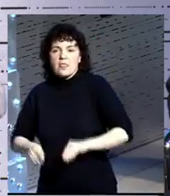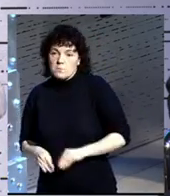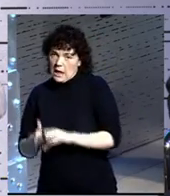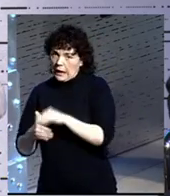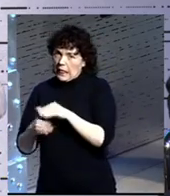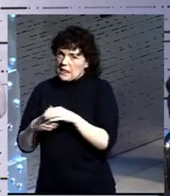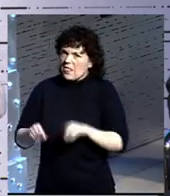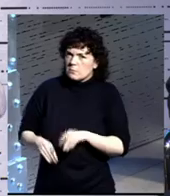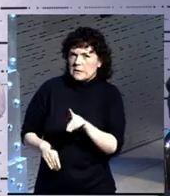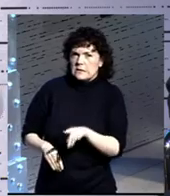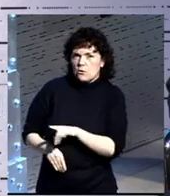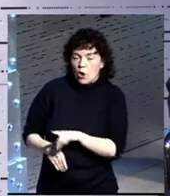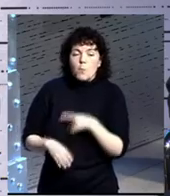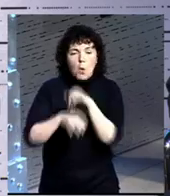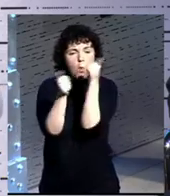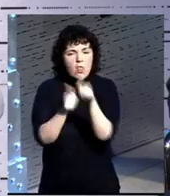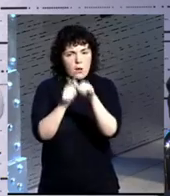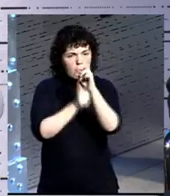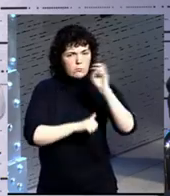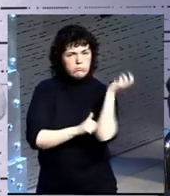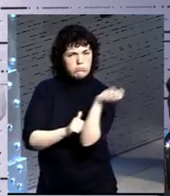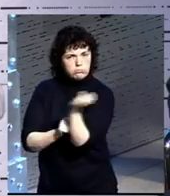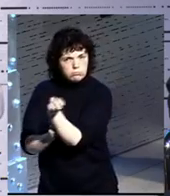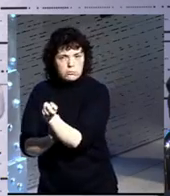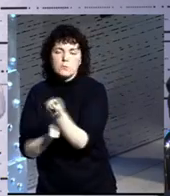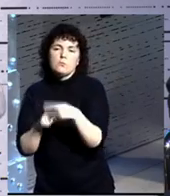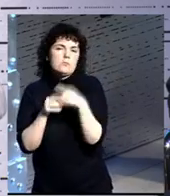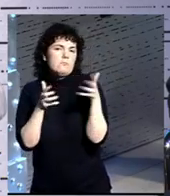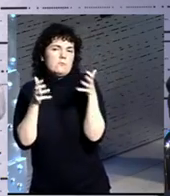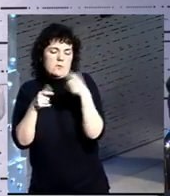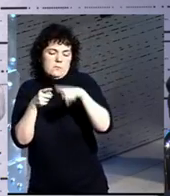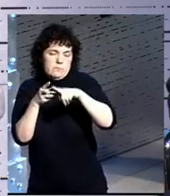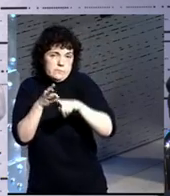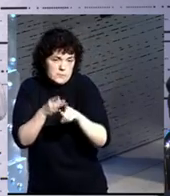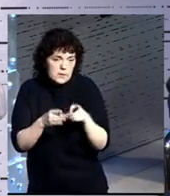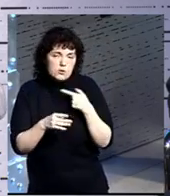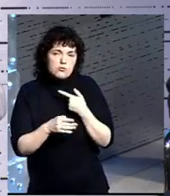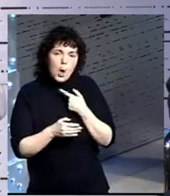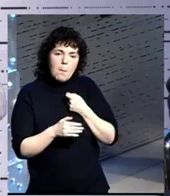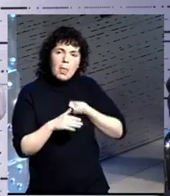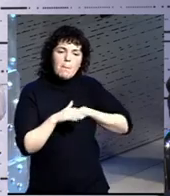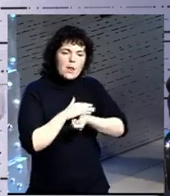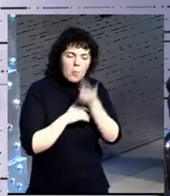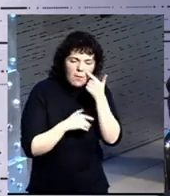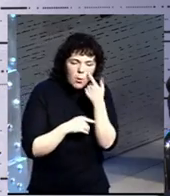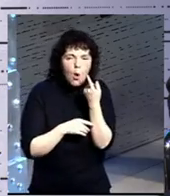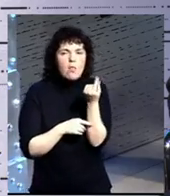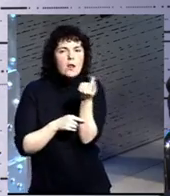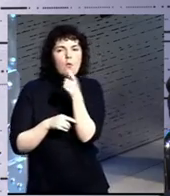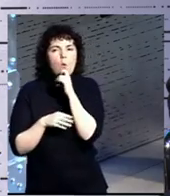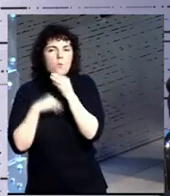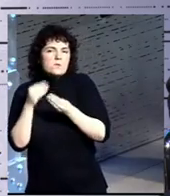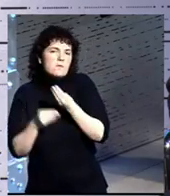clientes, porque luego hay muchos modelos y a mí me encantan las startups, invierto en muchísimas de ellas, pero luego hay que ver cómo monetizas, ¿no? Y que realmente